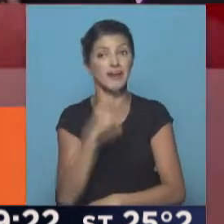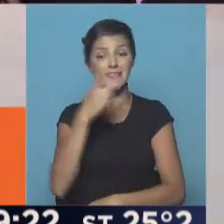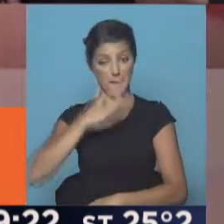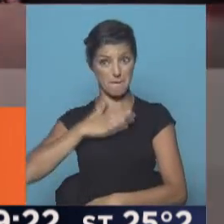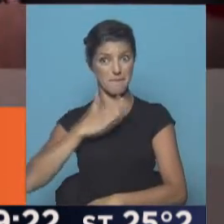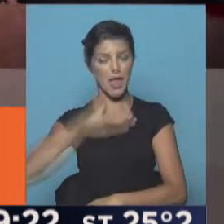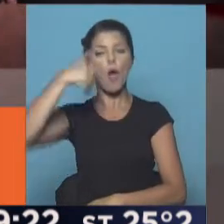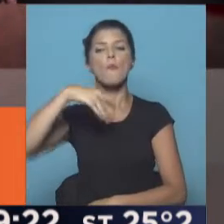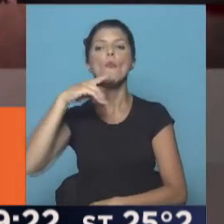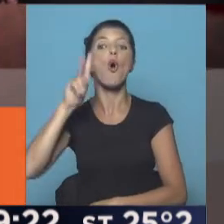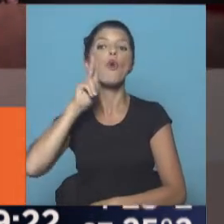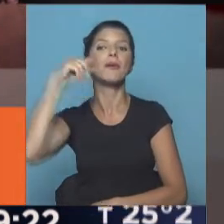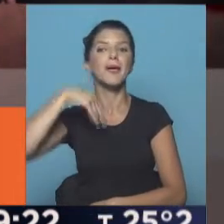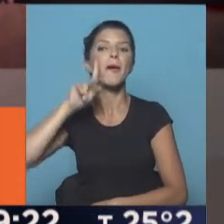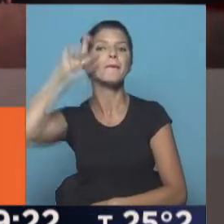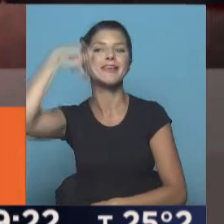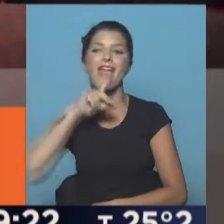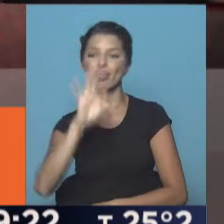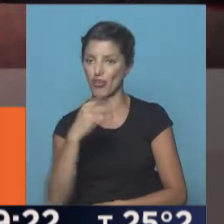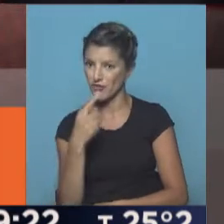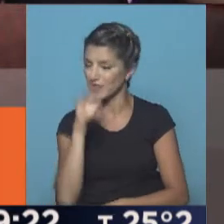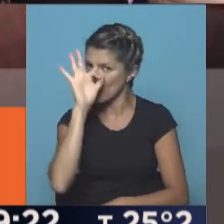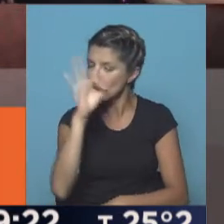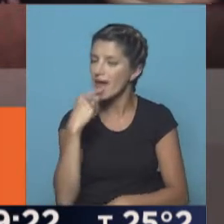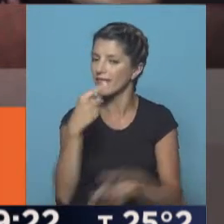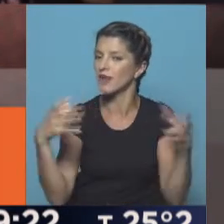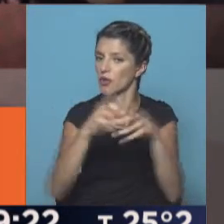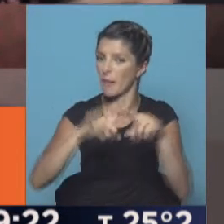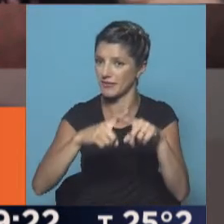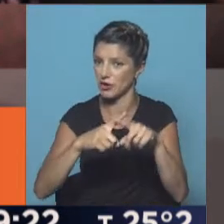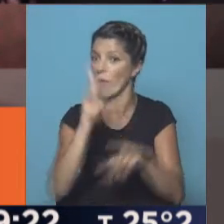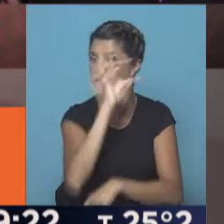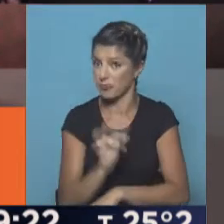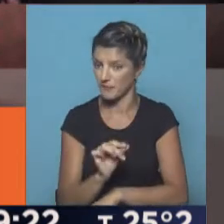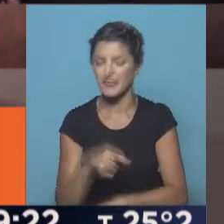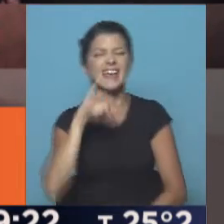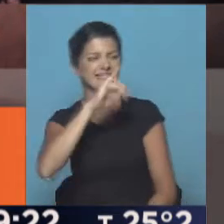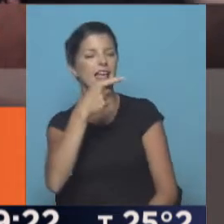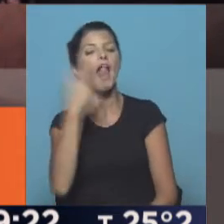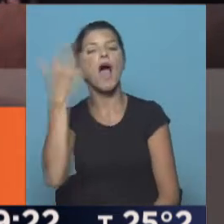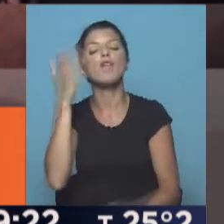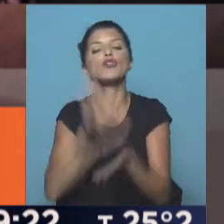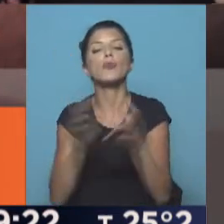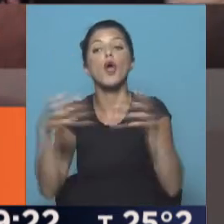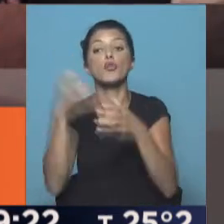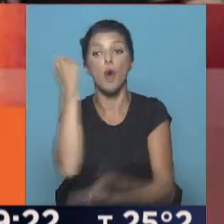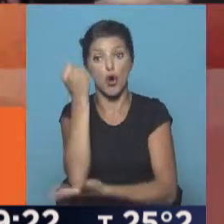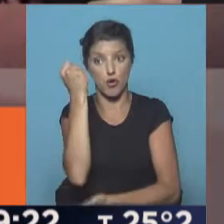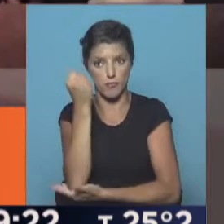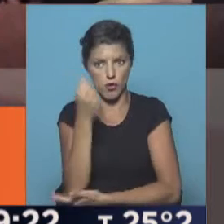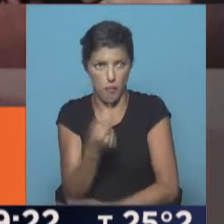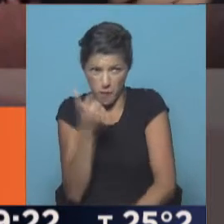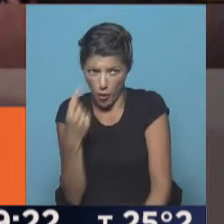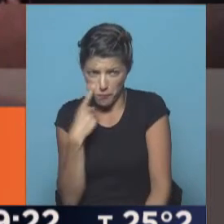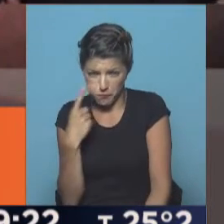Vos fíjate que él incluso presentó o habló un poco de su equipo económico. El equipo económico de Trump hay muy pocos nombres